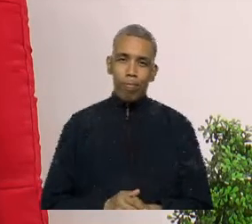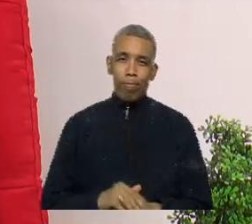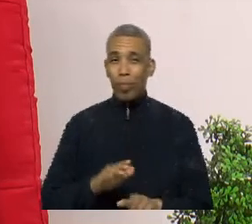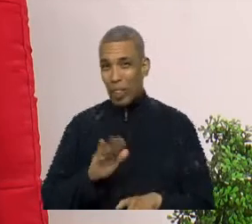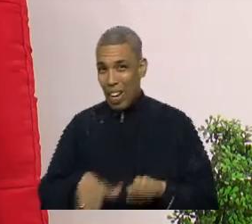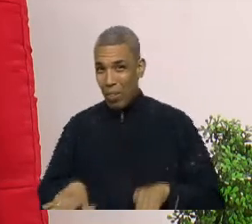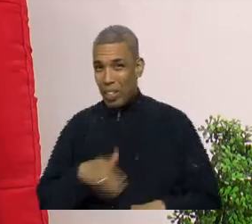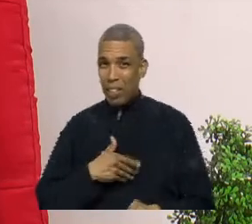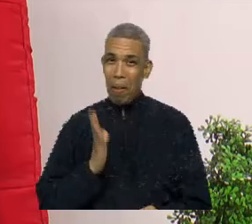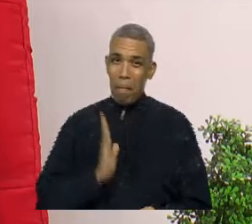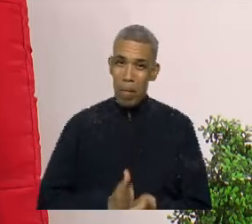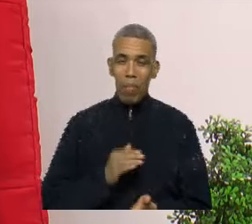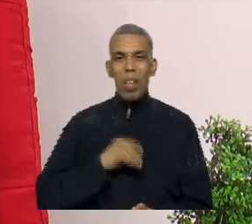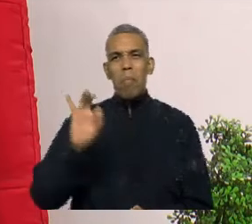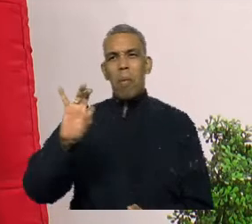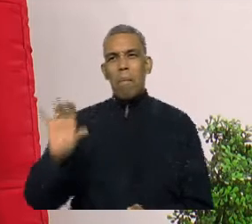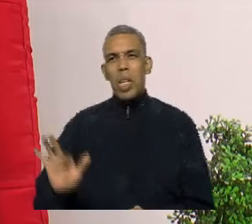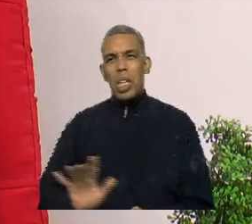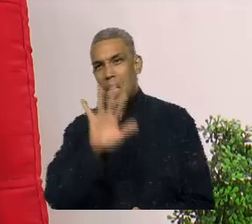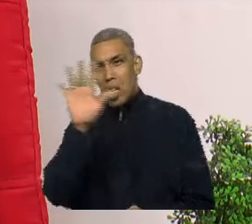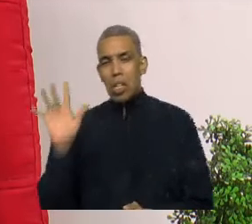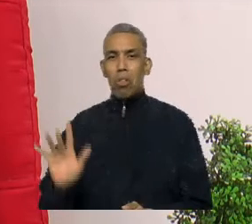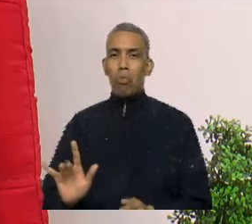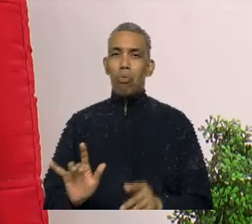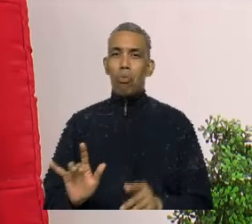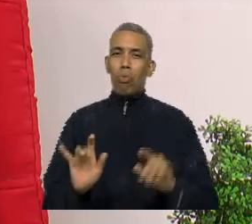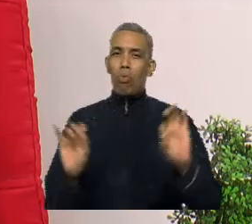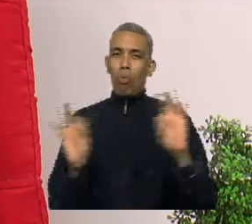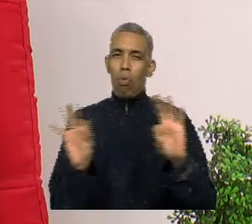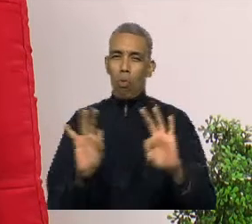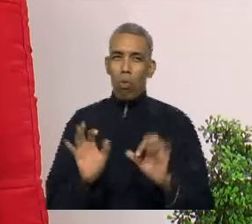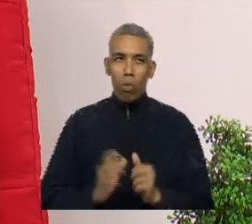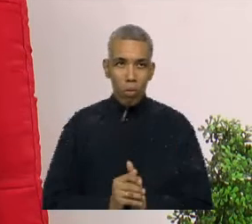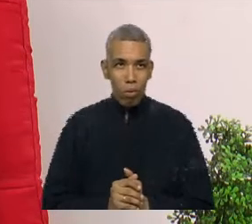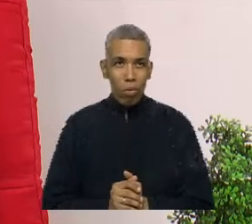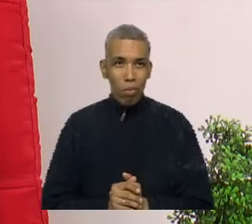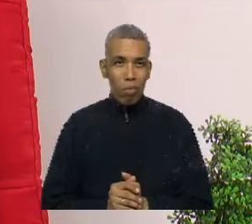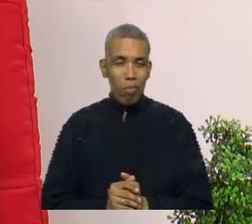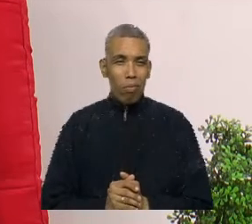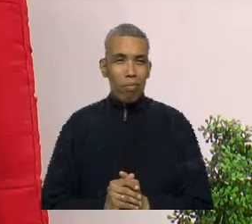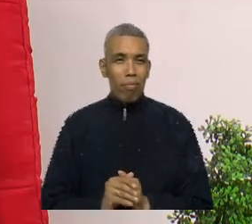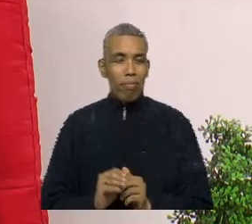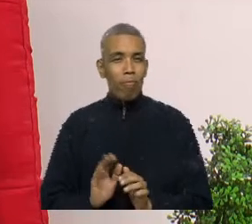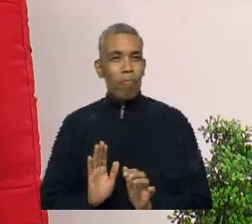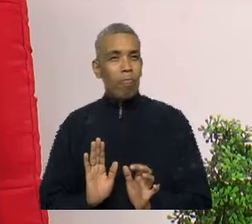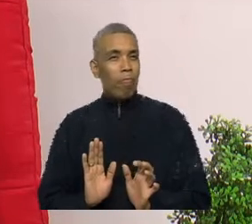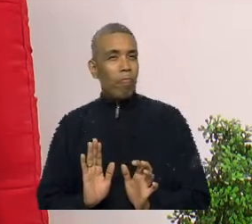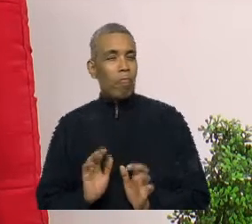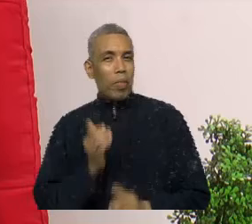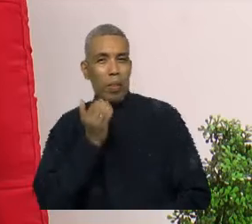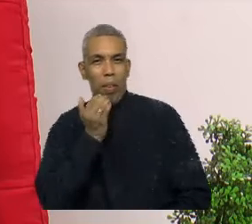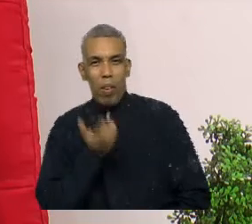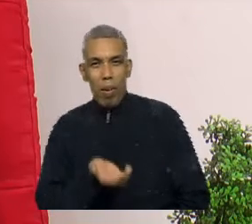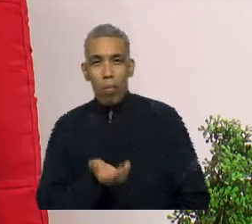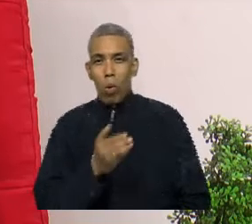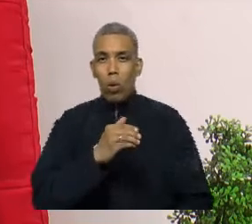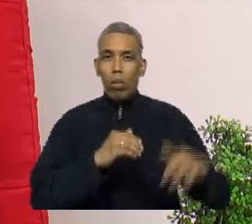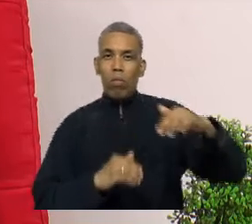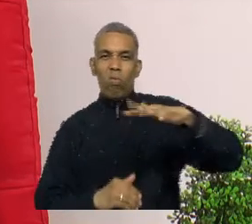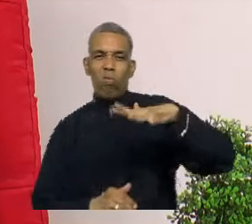una condición de tipo genética, un paciente que reacciona a algunos elementos del medio